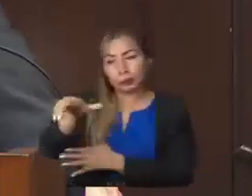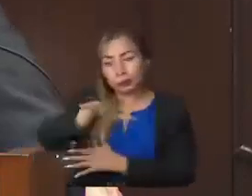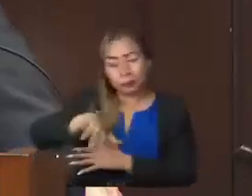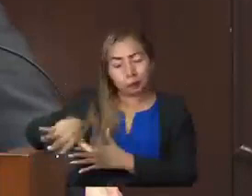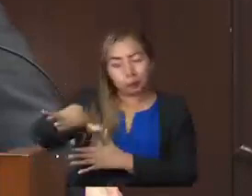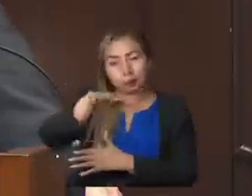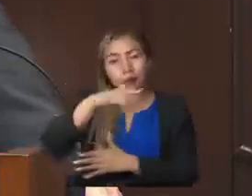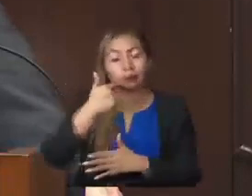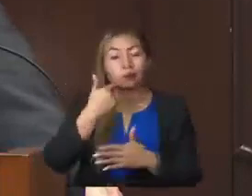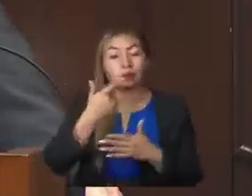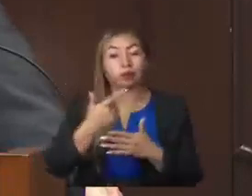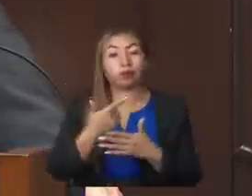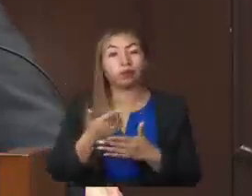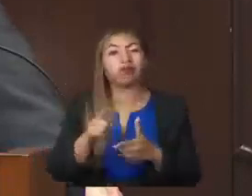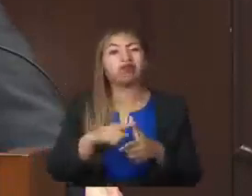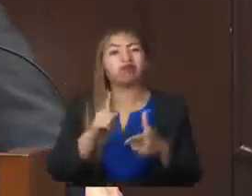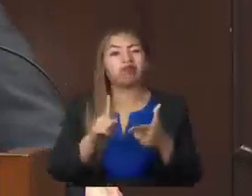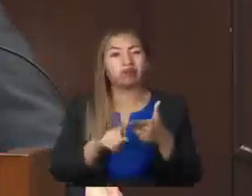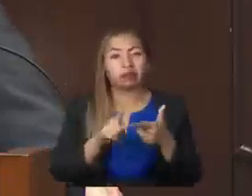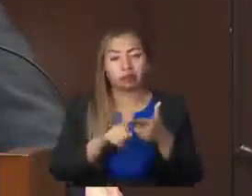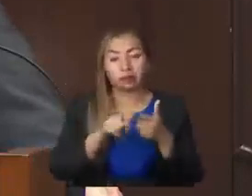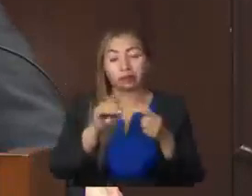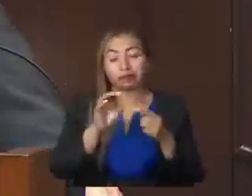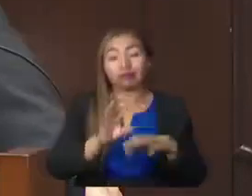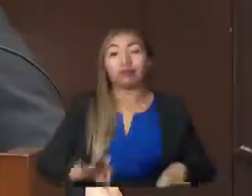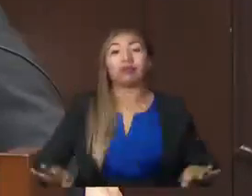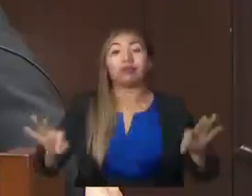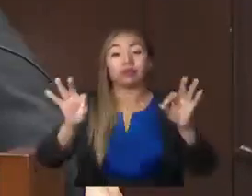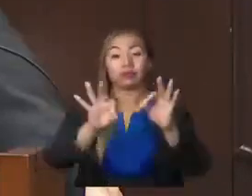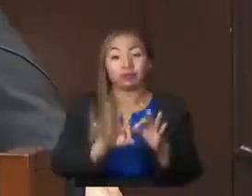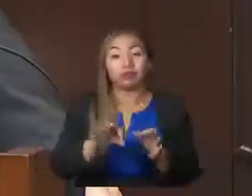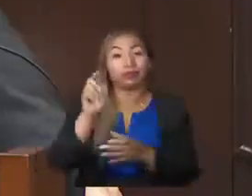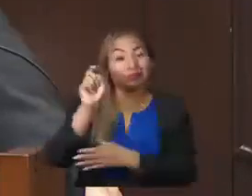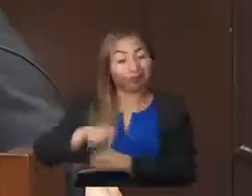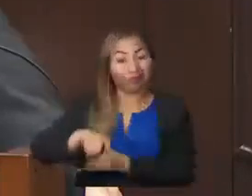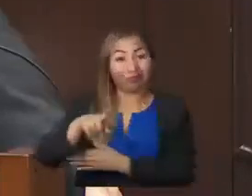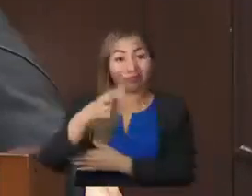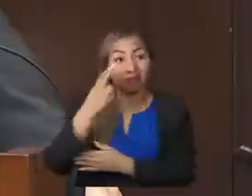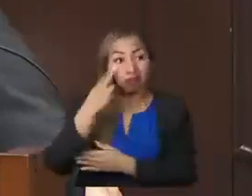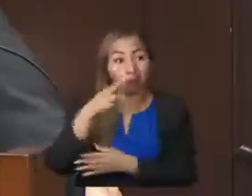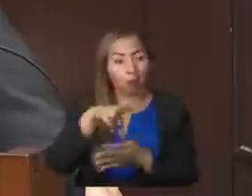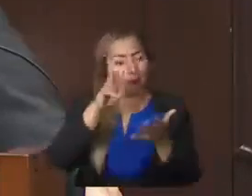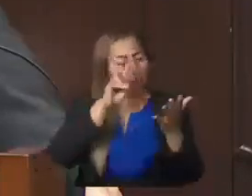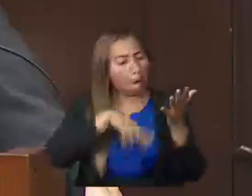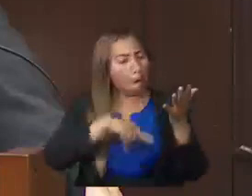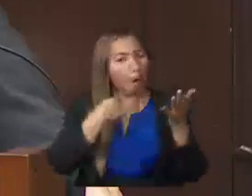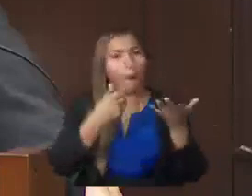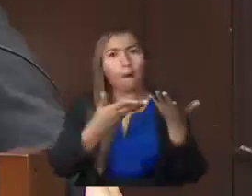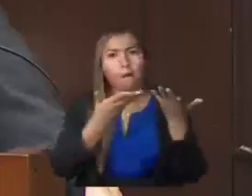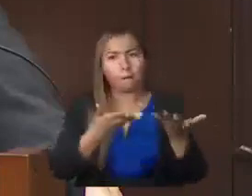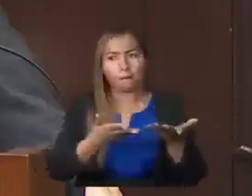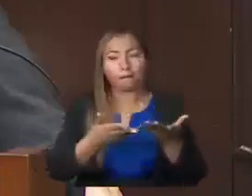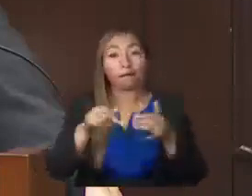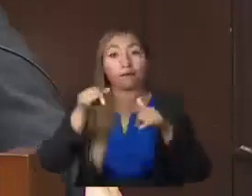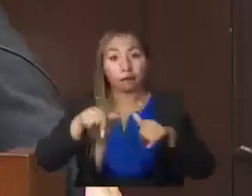Entonces, es simplemente necesario probablemente la revisión en este país